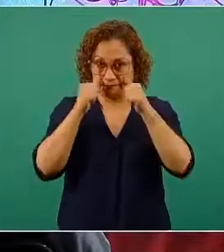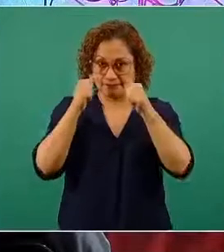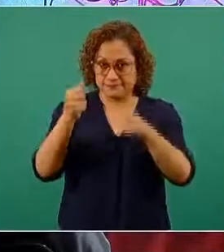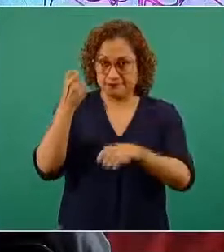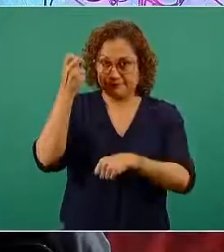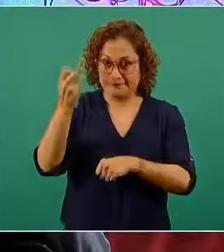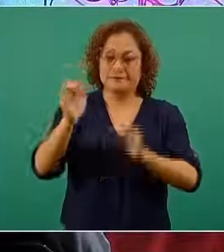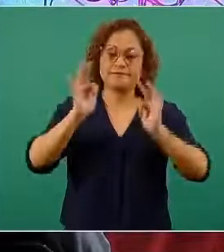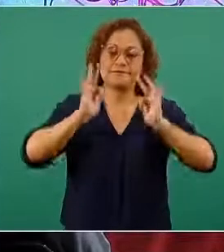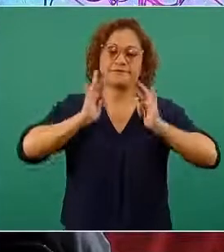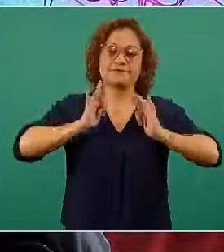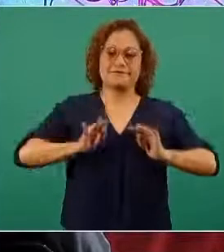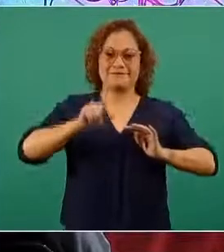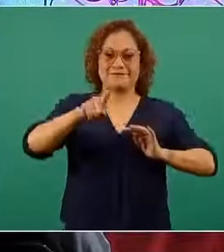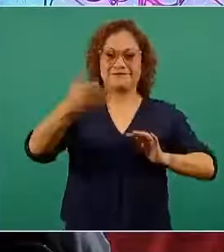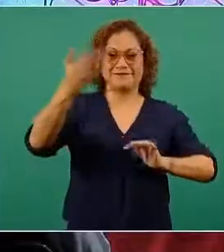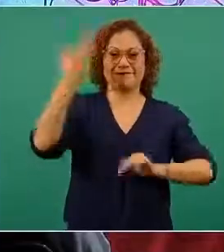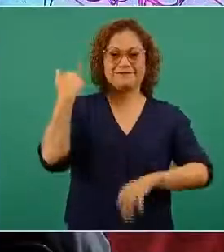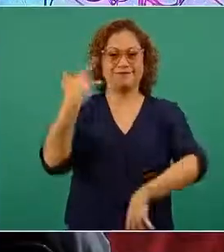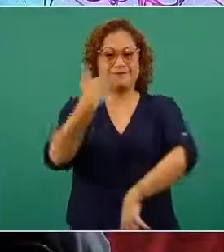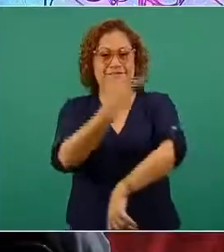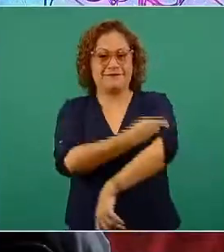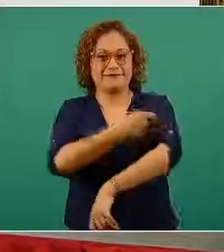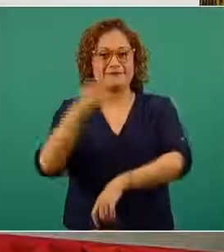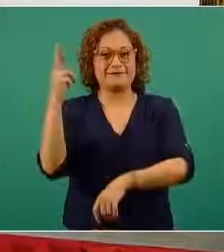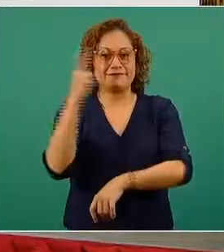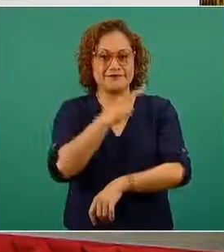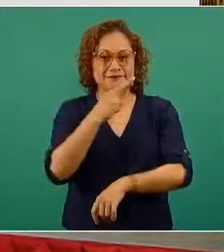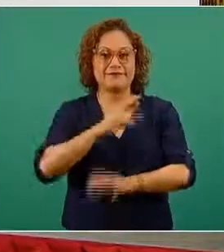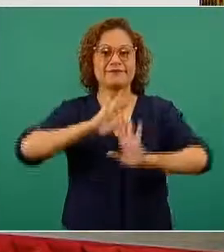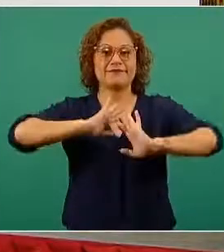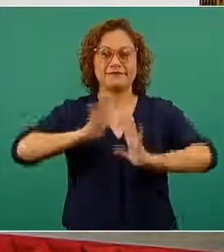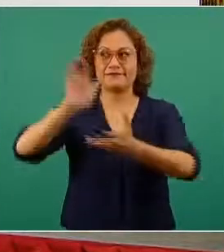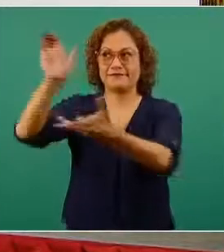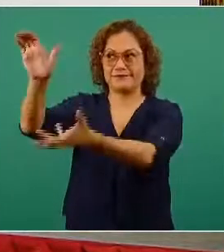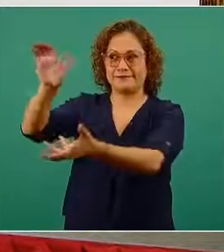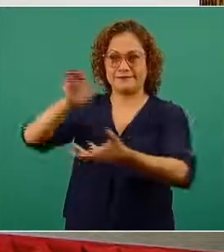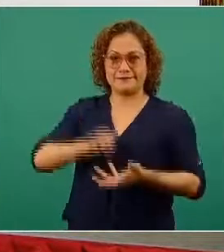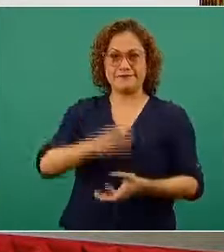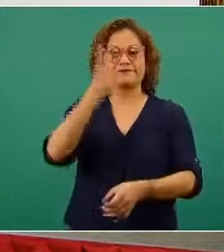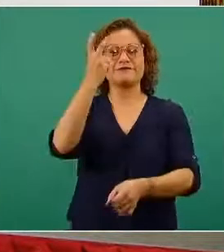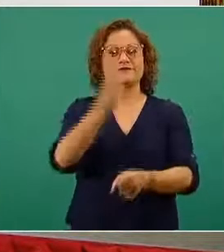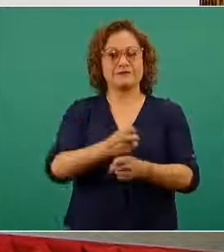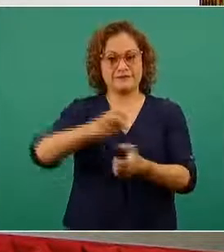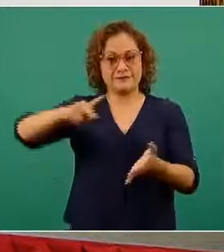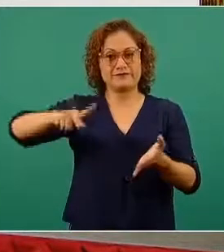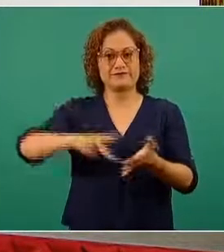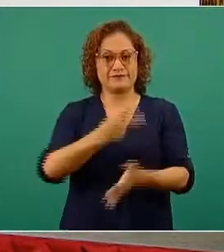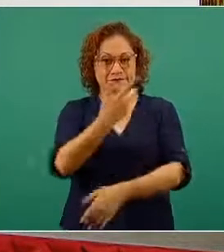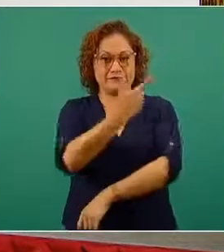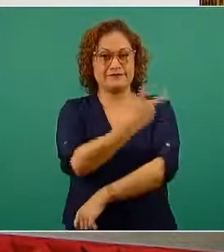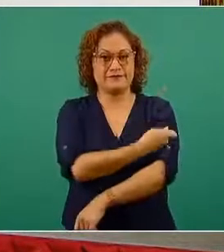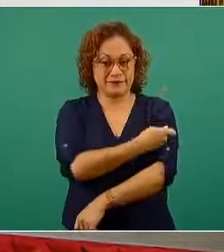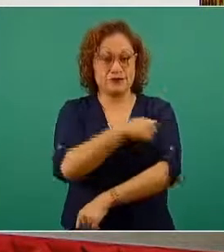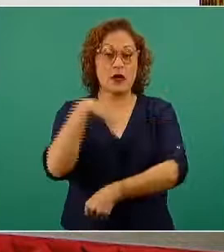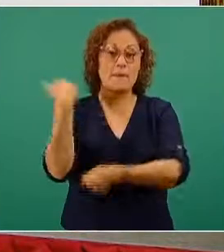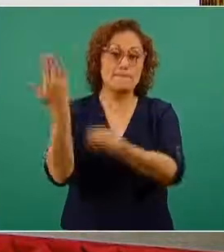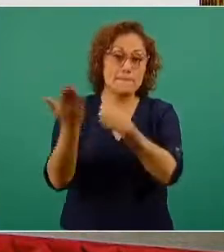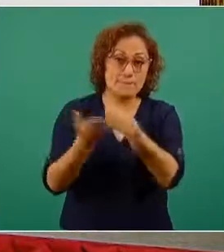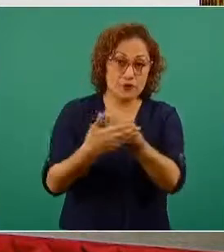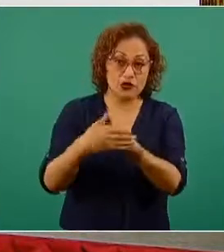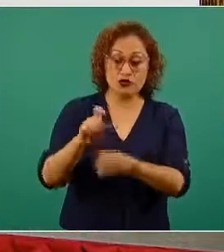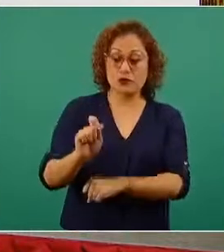sido vacunadas con Sputnik, porque aquí están sus segundas dosis y el próximo 26 de abril estaremos recibiendo